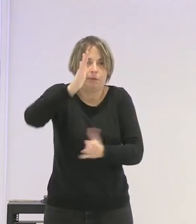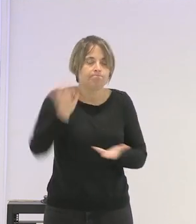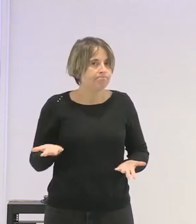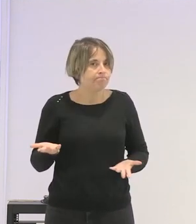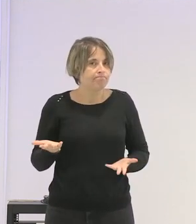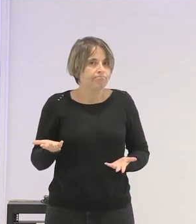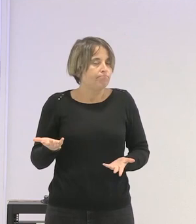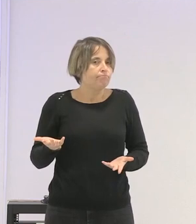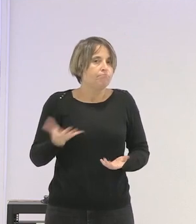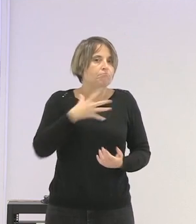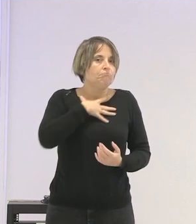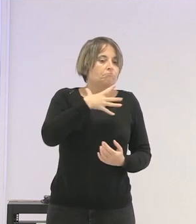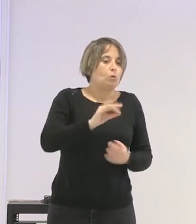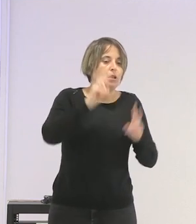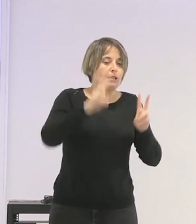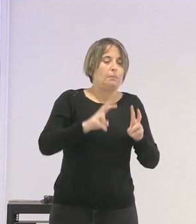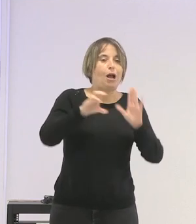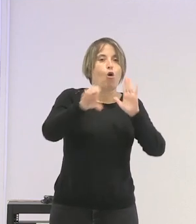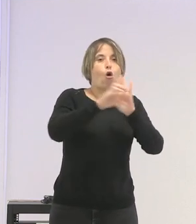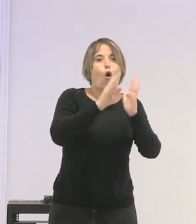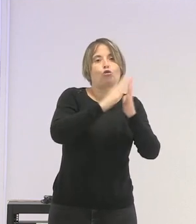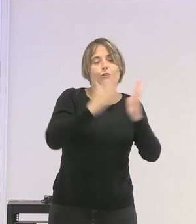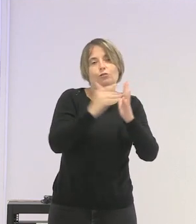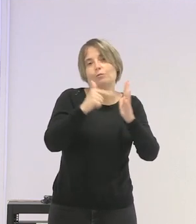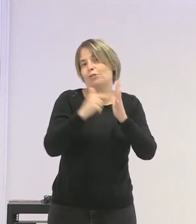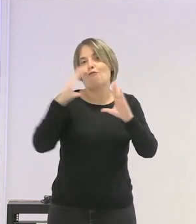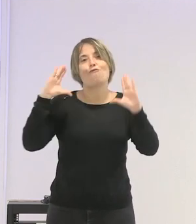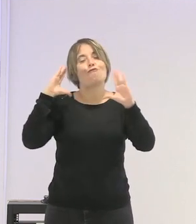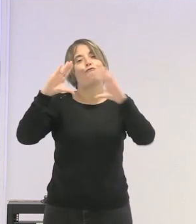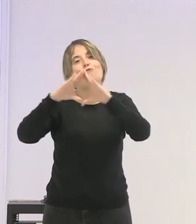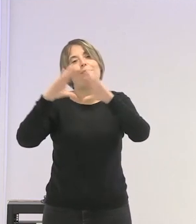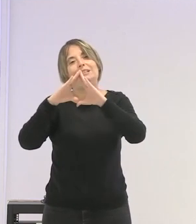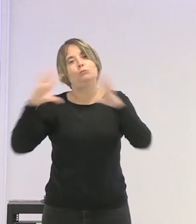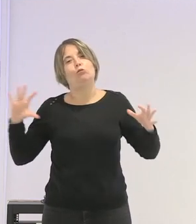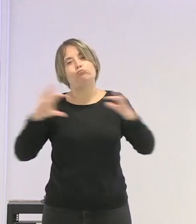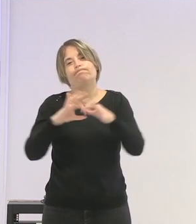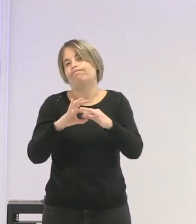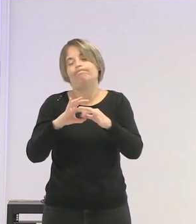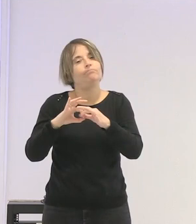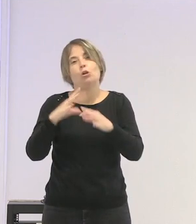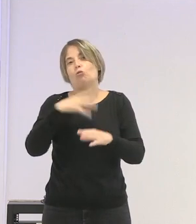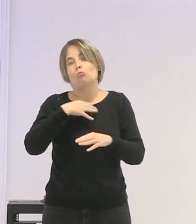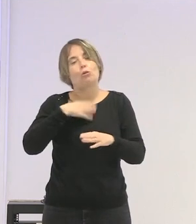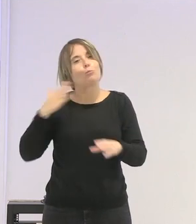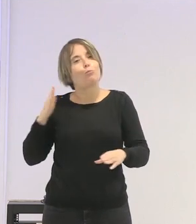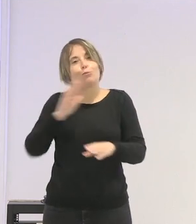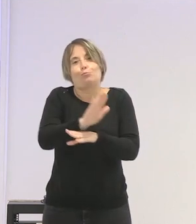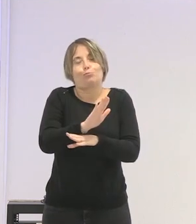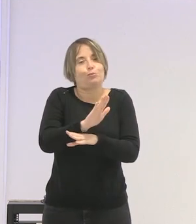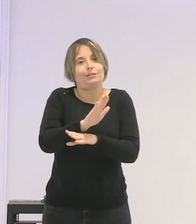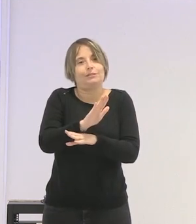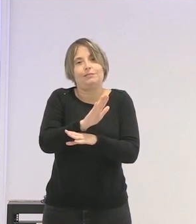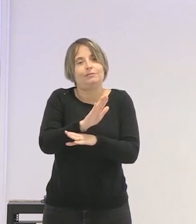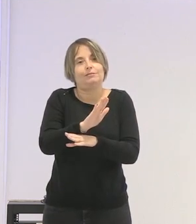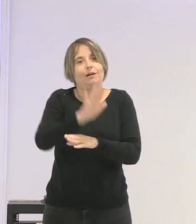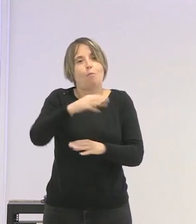que se piense de la prostitución, yo creo que el feminismo no puede estar alineado con propuestas que lo que hacen es, en el fondo,